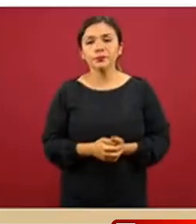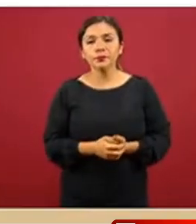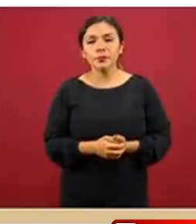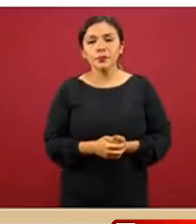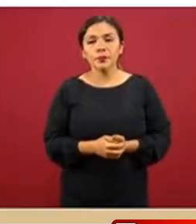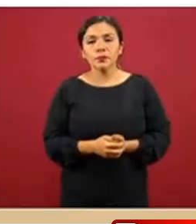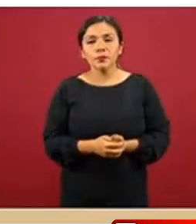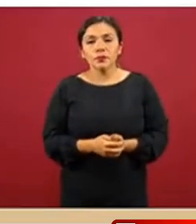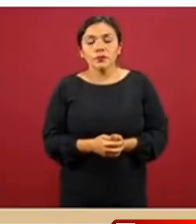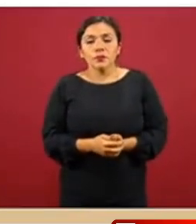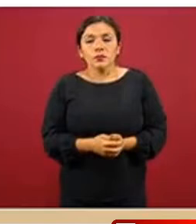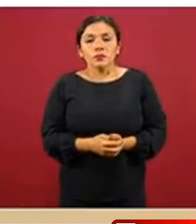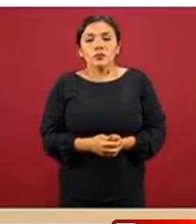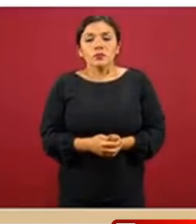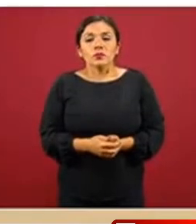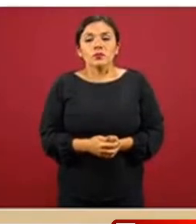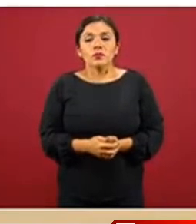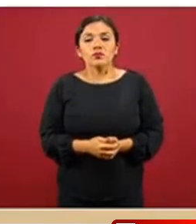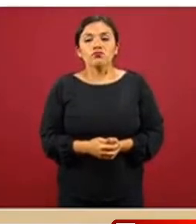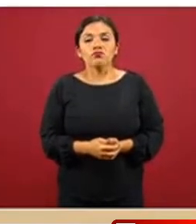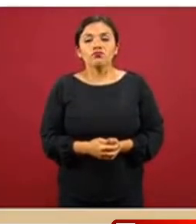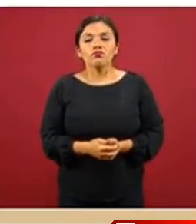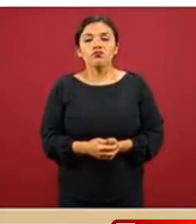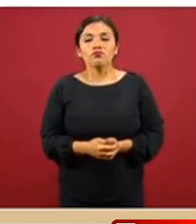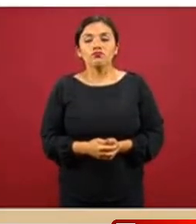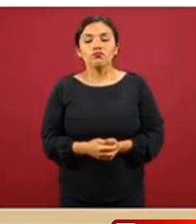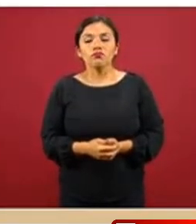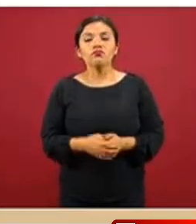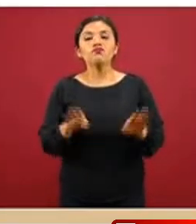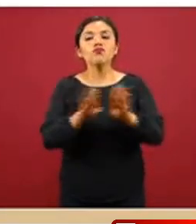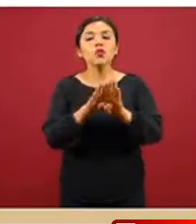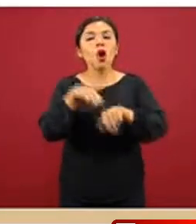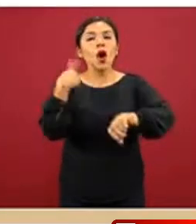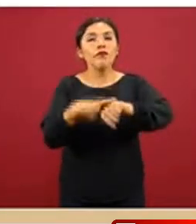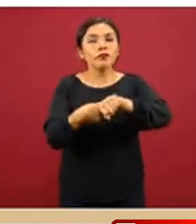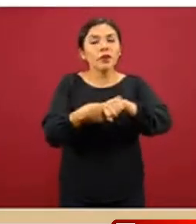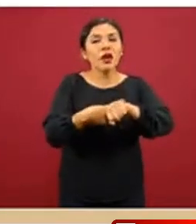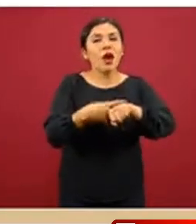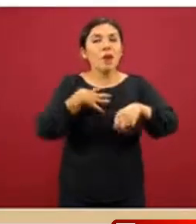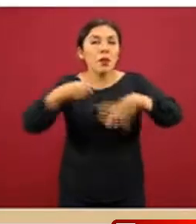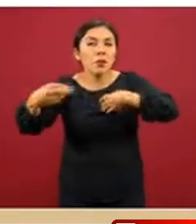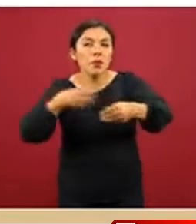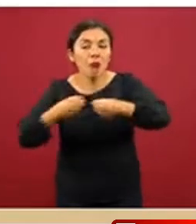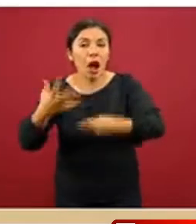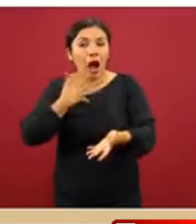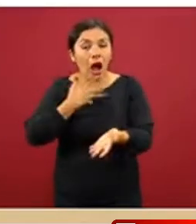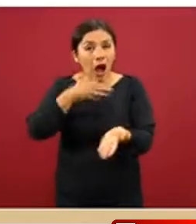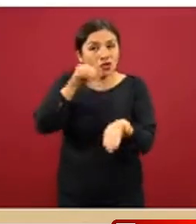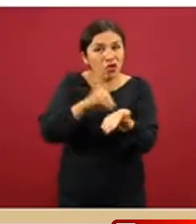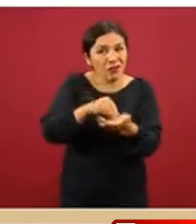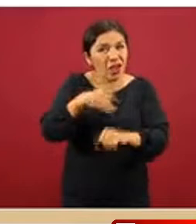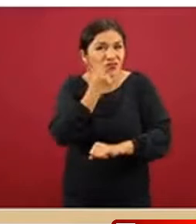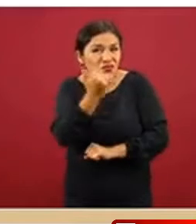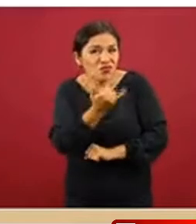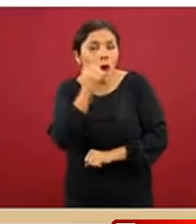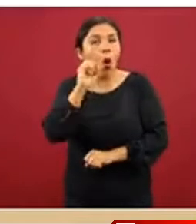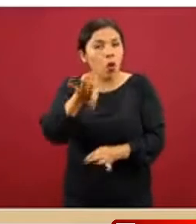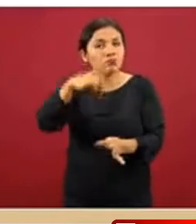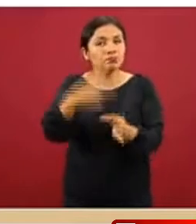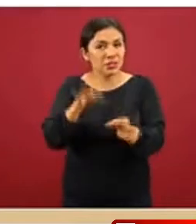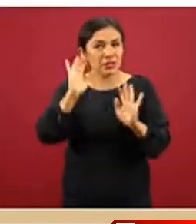siguiente diapositiva. Nuestra curva epidémica de casos confirmados y aún sospechosos,